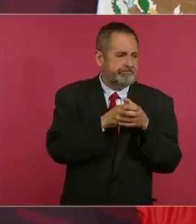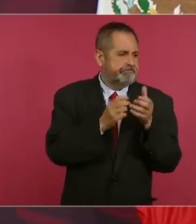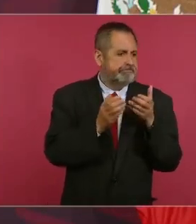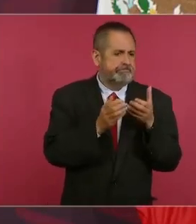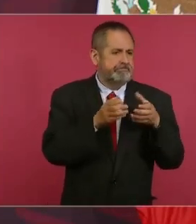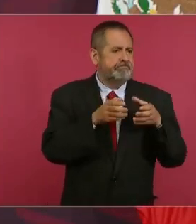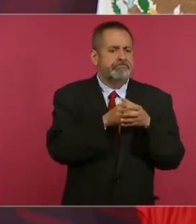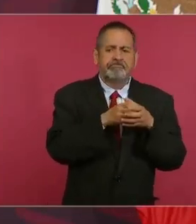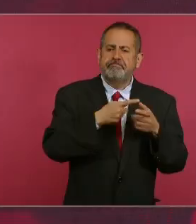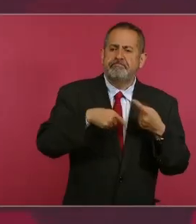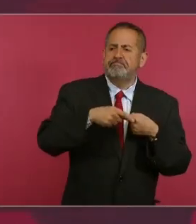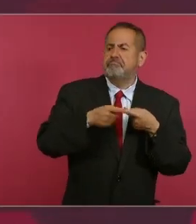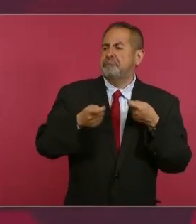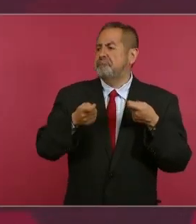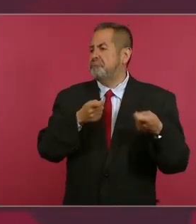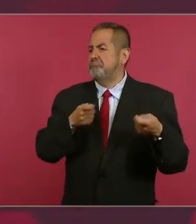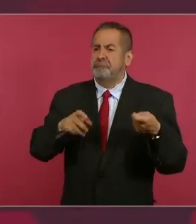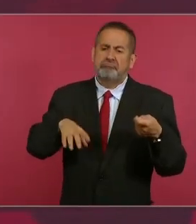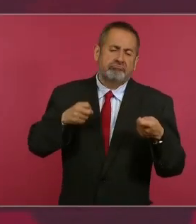algunos